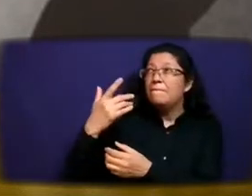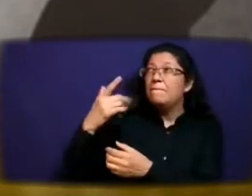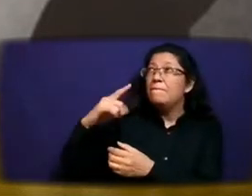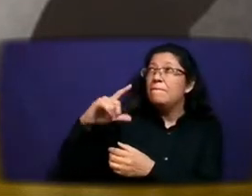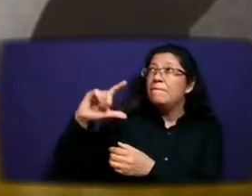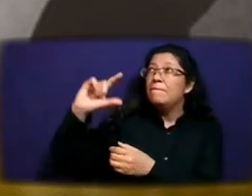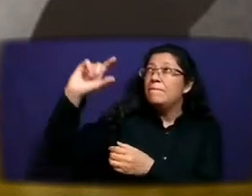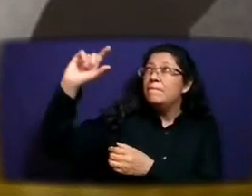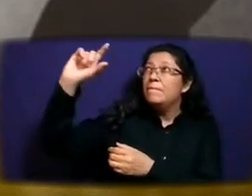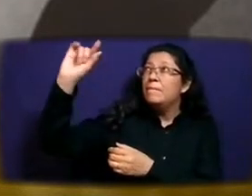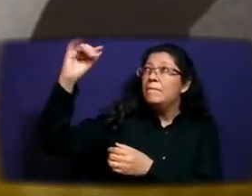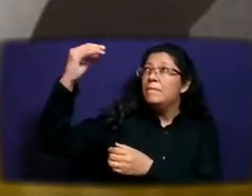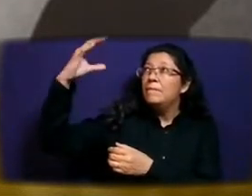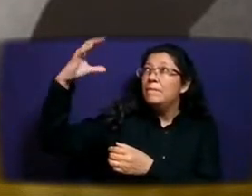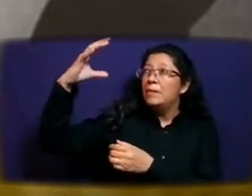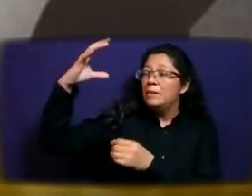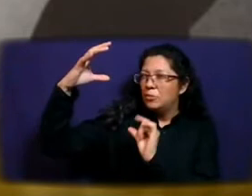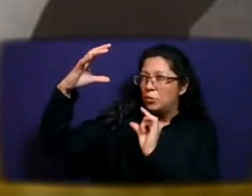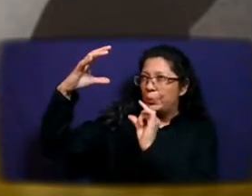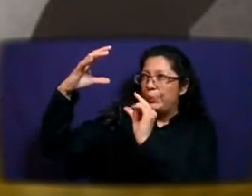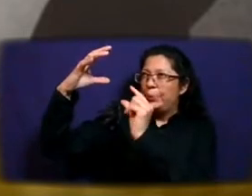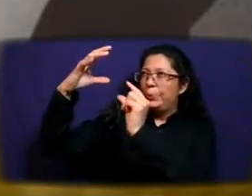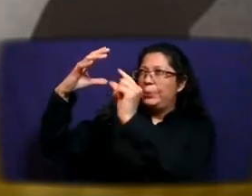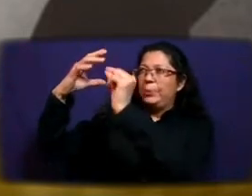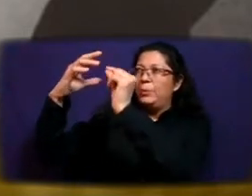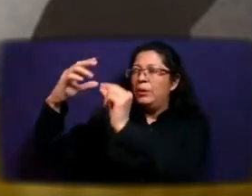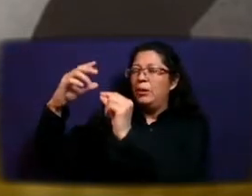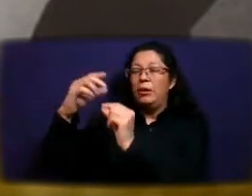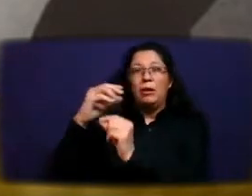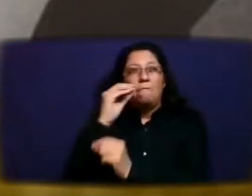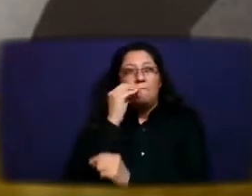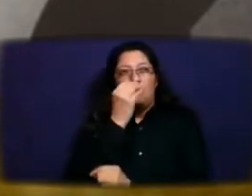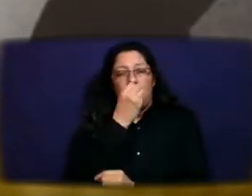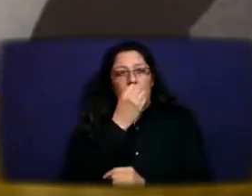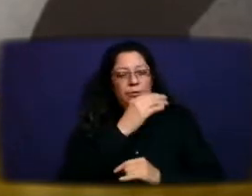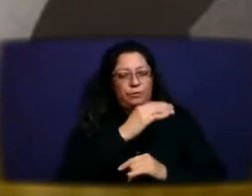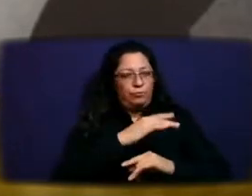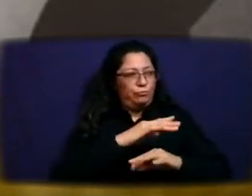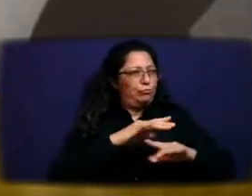que cambian de luz en colores